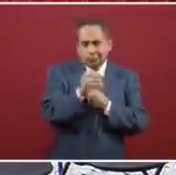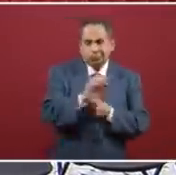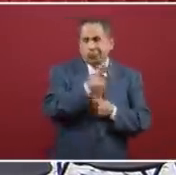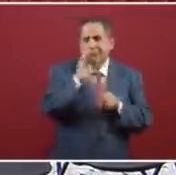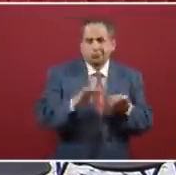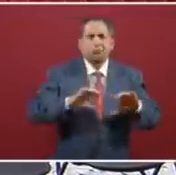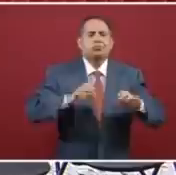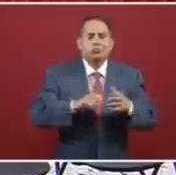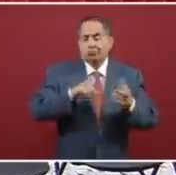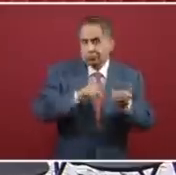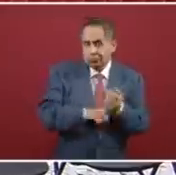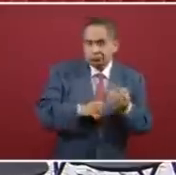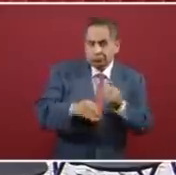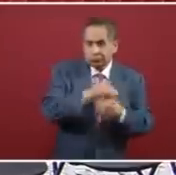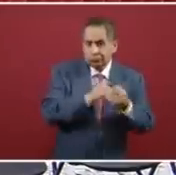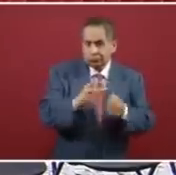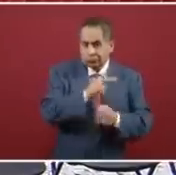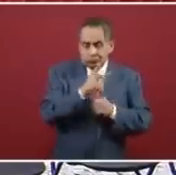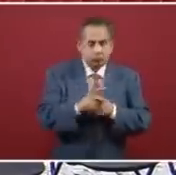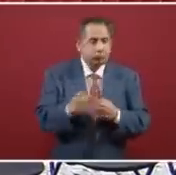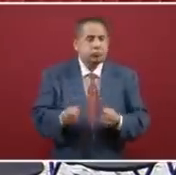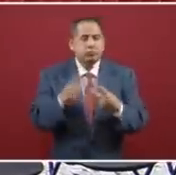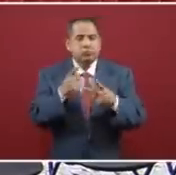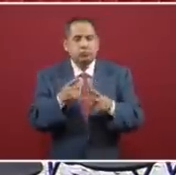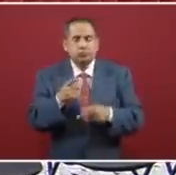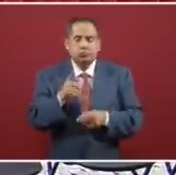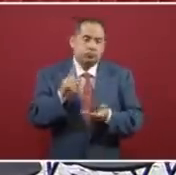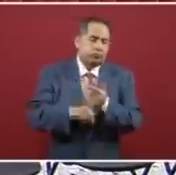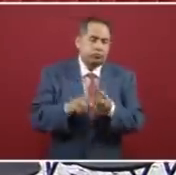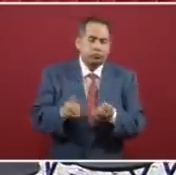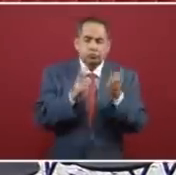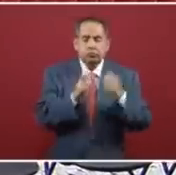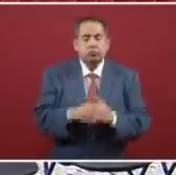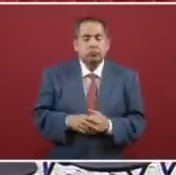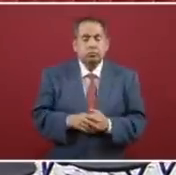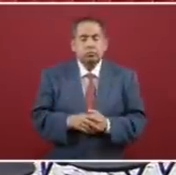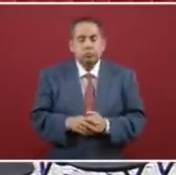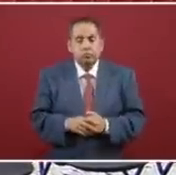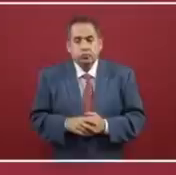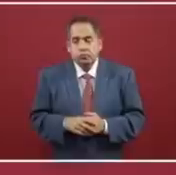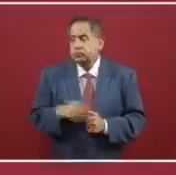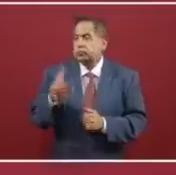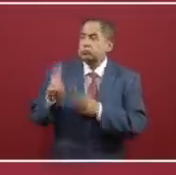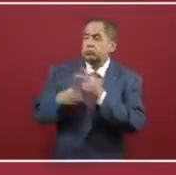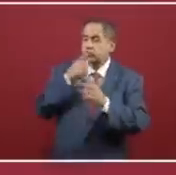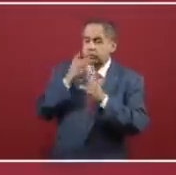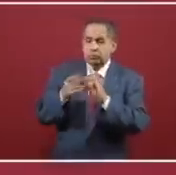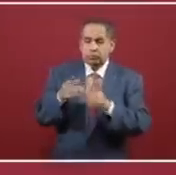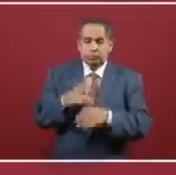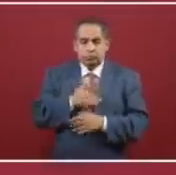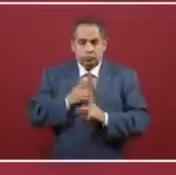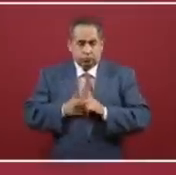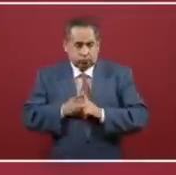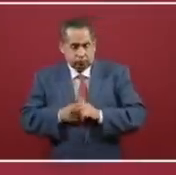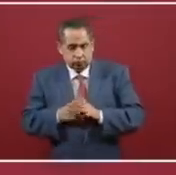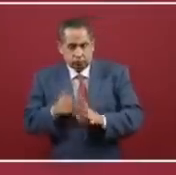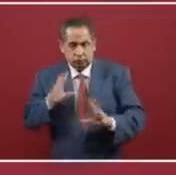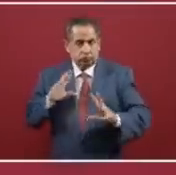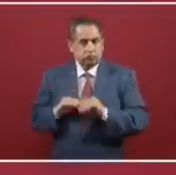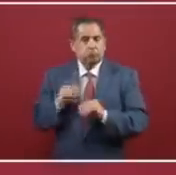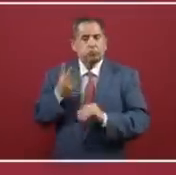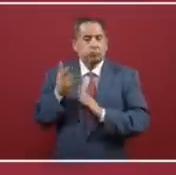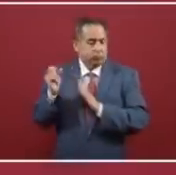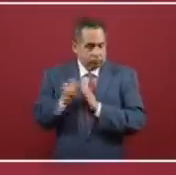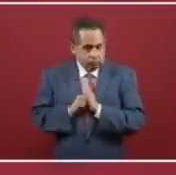ciento del total de las gasolineras en el país incurre en este tipo de delitos es lo que podríamos nosotros estimar con estos cuatro meses